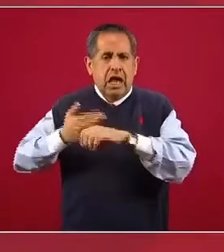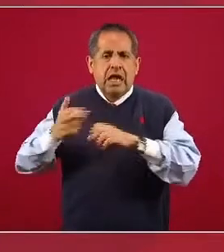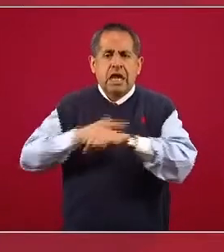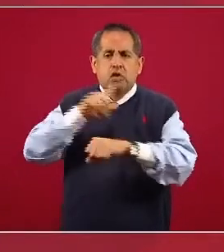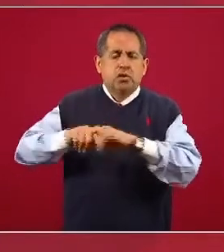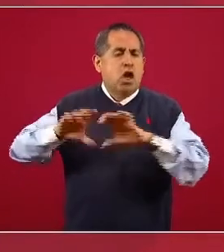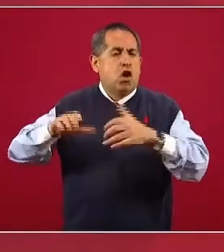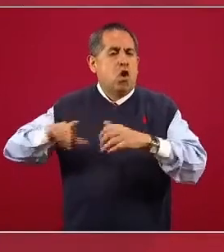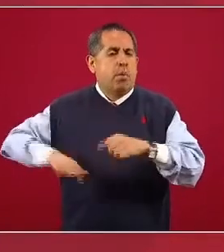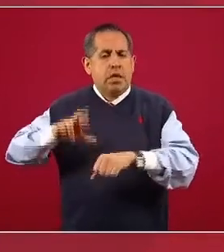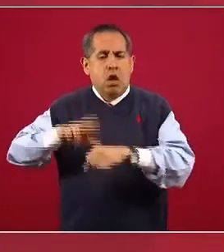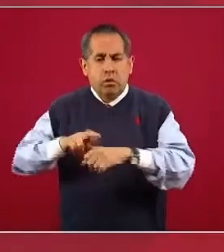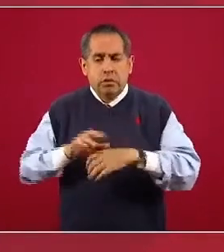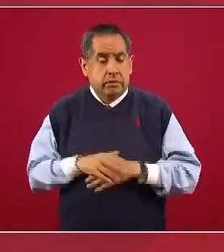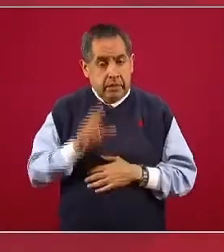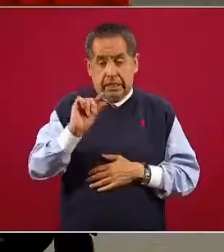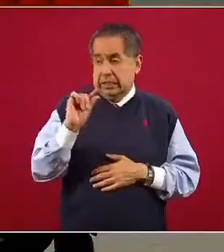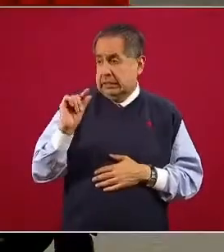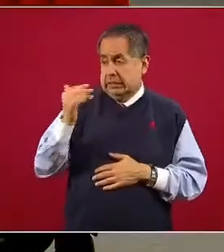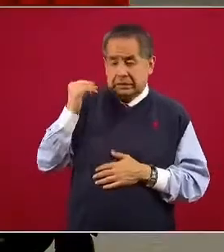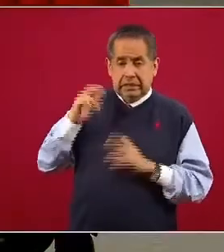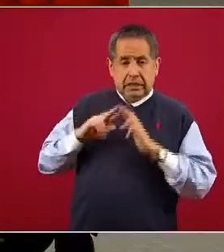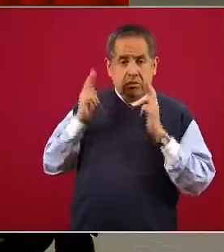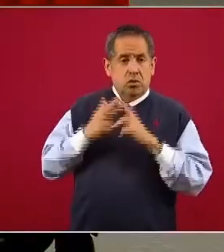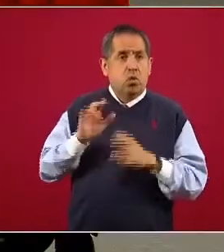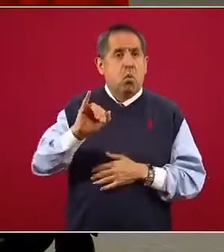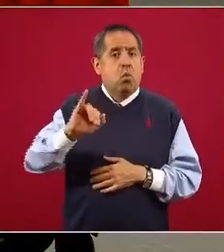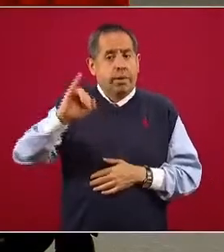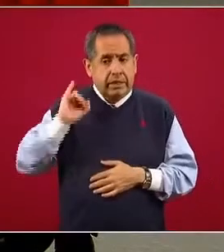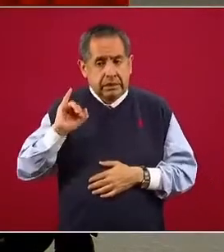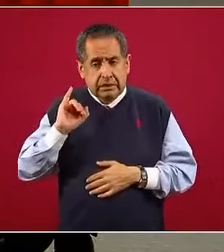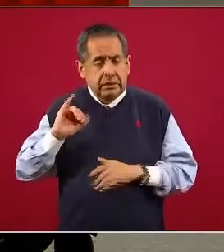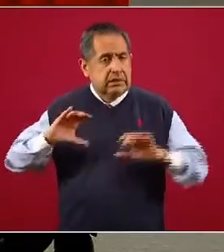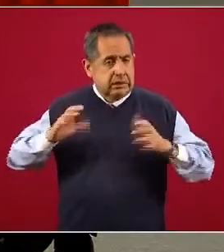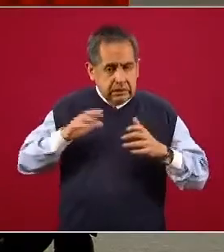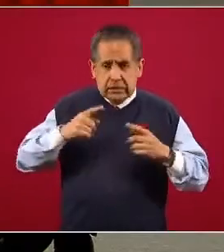Gobernadores. Lo que se acordó en la más reciente sesión, que fue el jueves pasado,